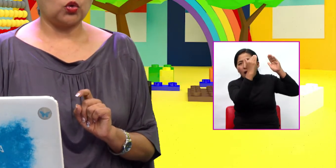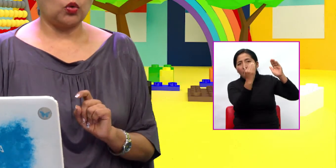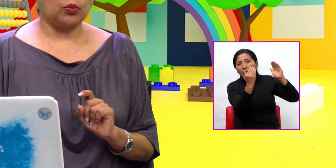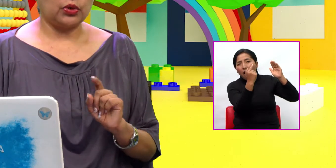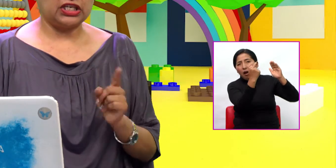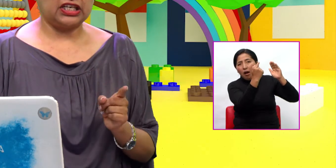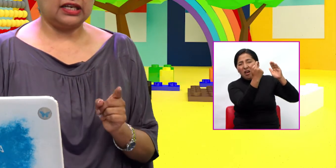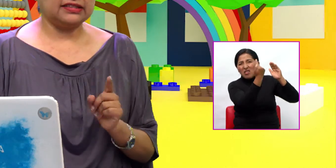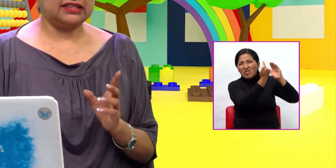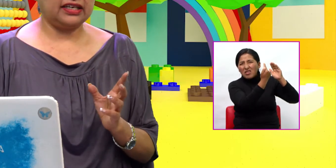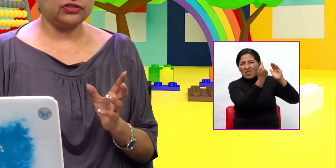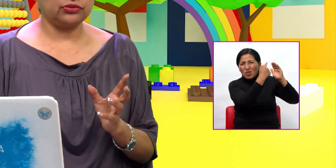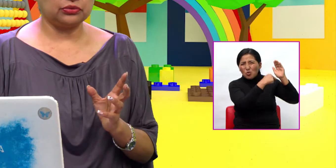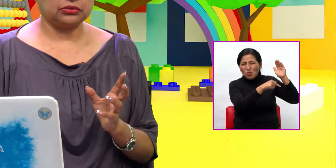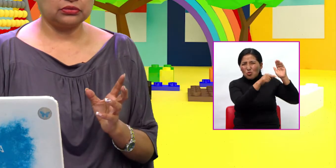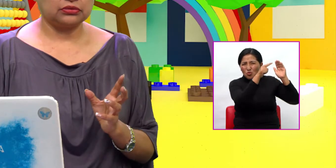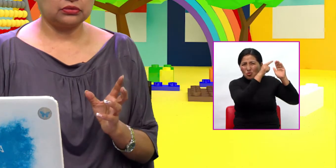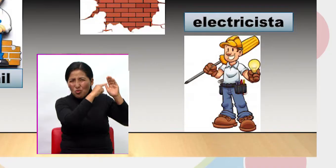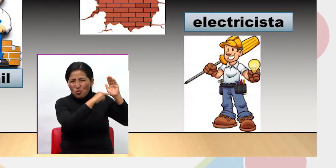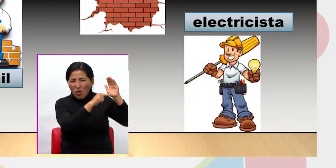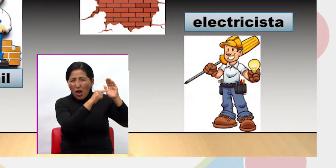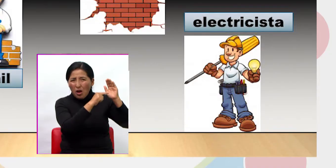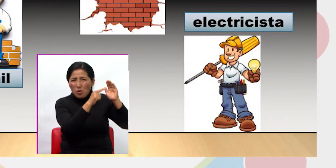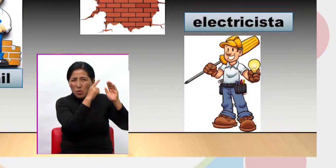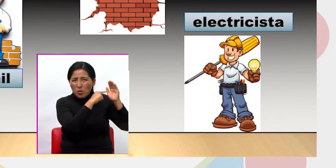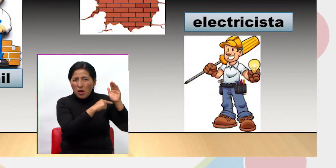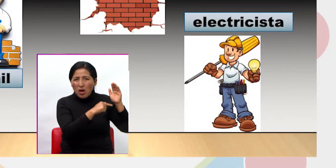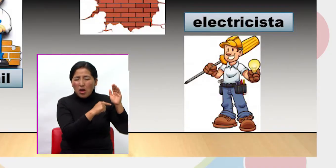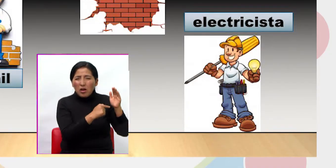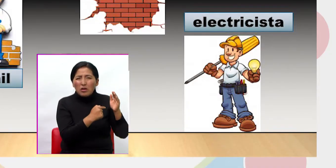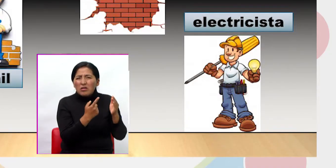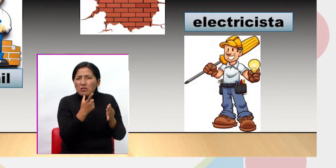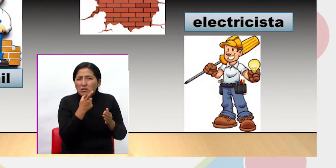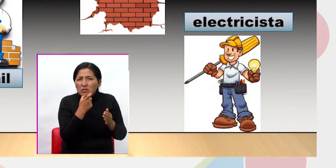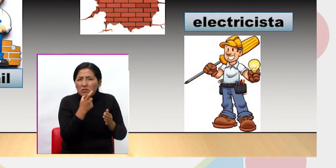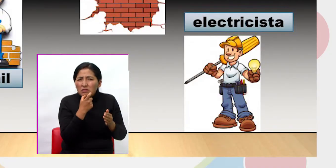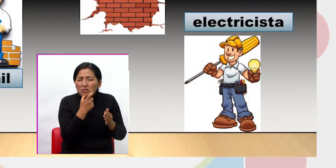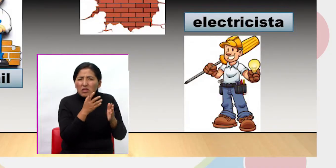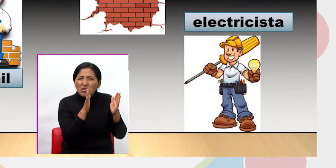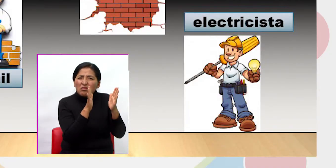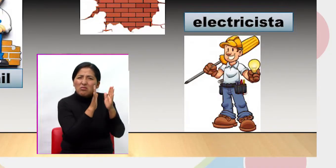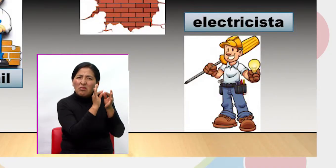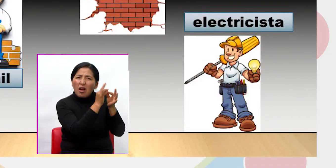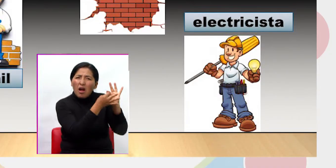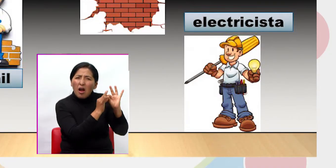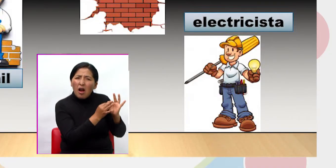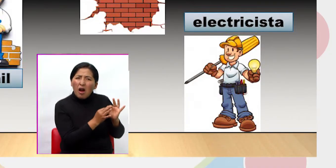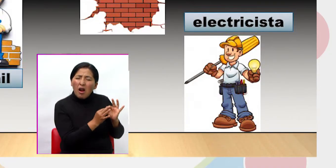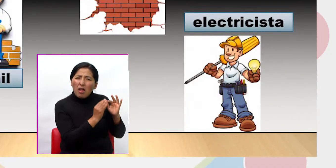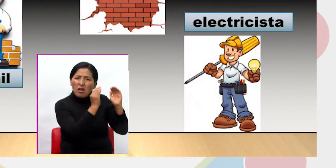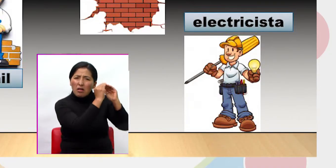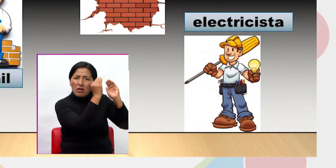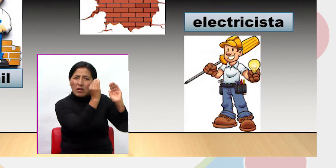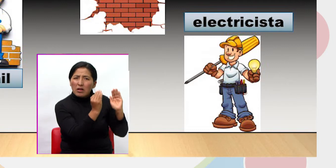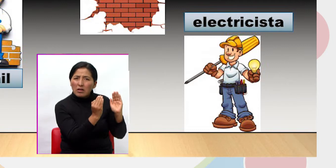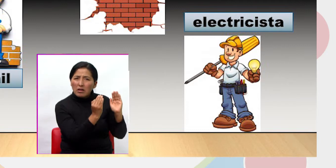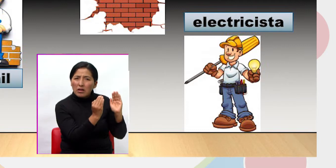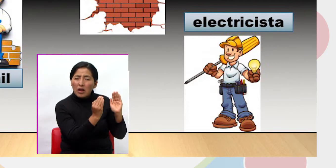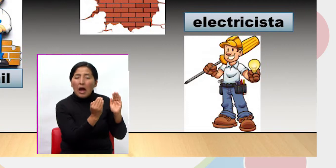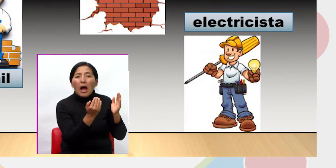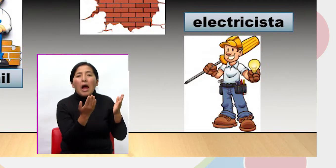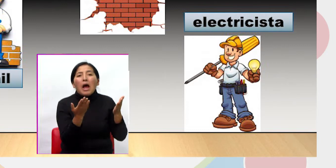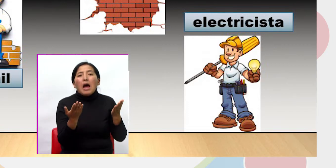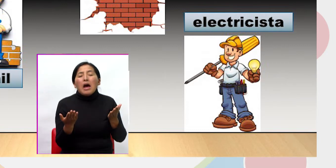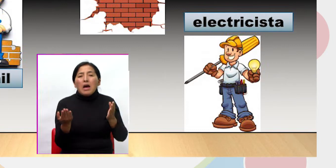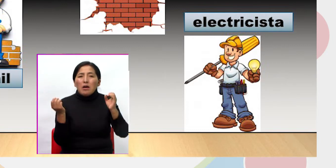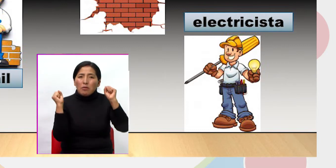¿Cómo? ¿Y quién hace eso? ¿Quién hace eso? ¡Ah! ¿Qué